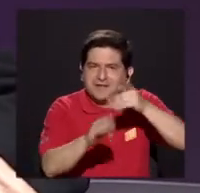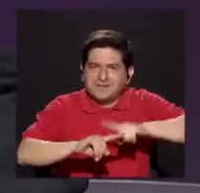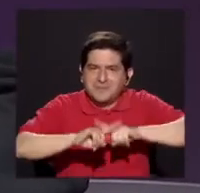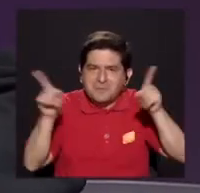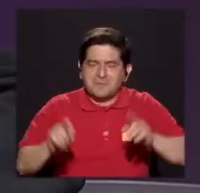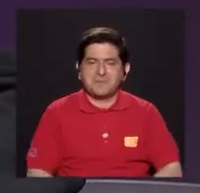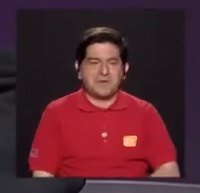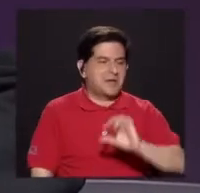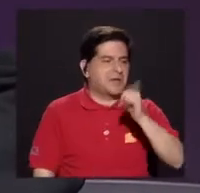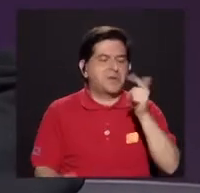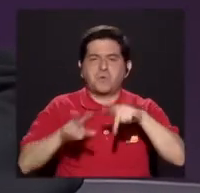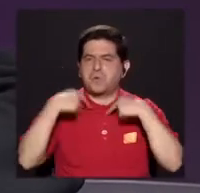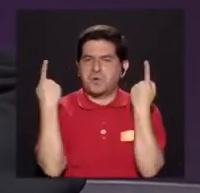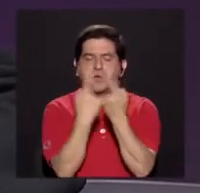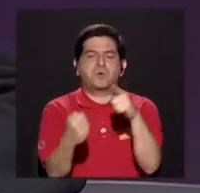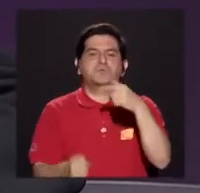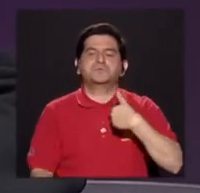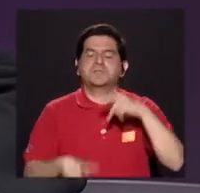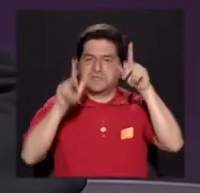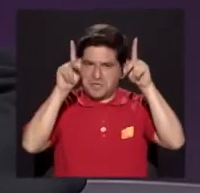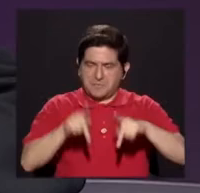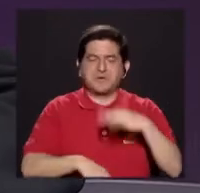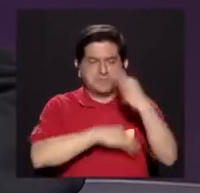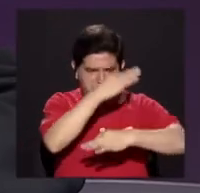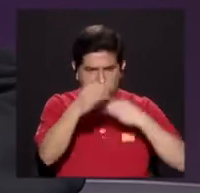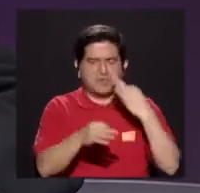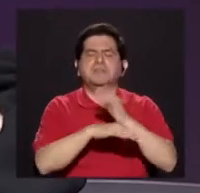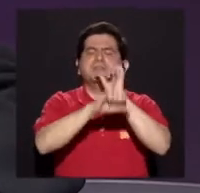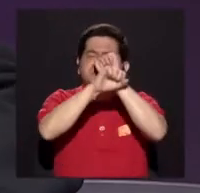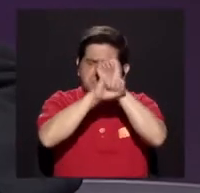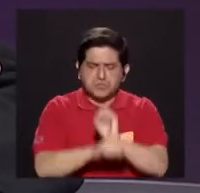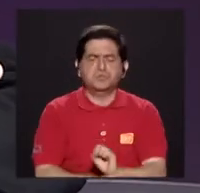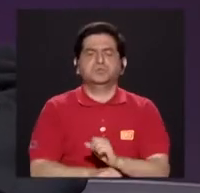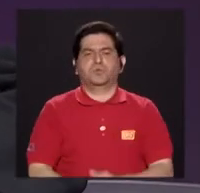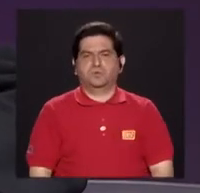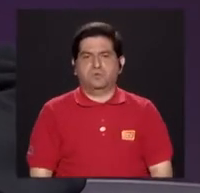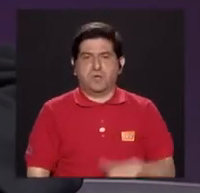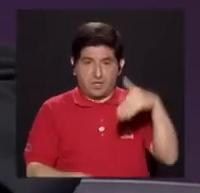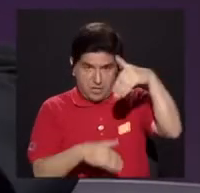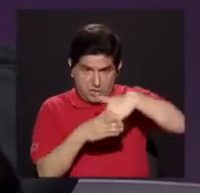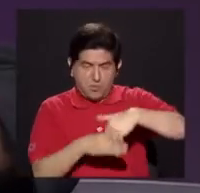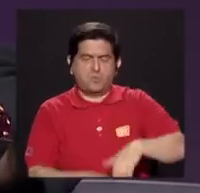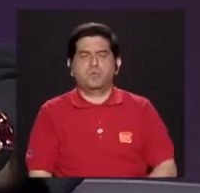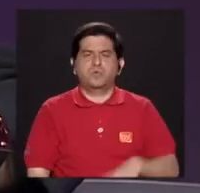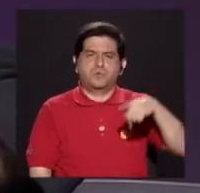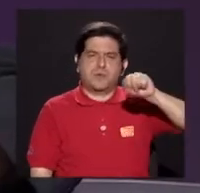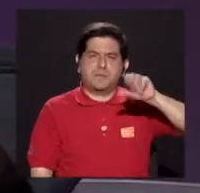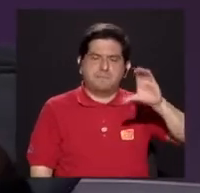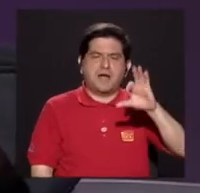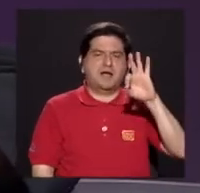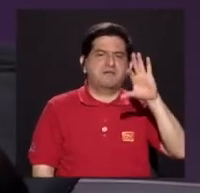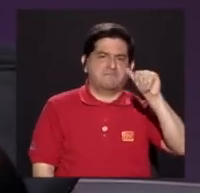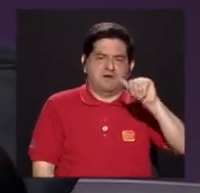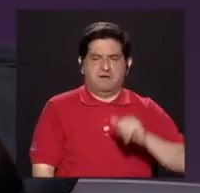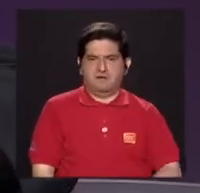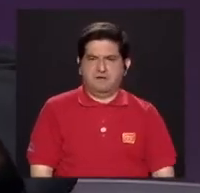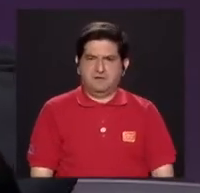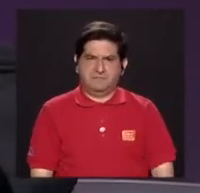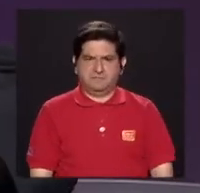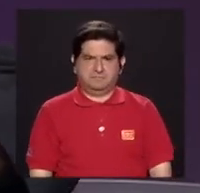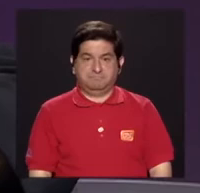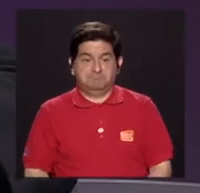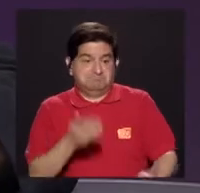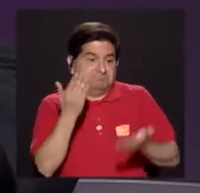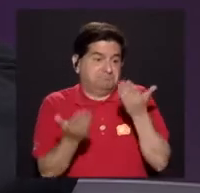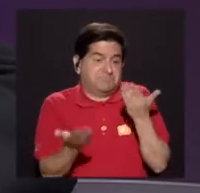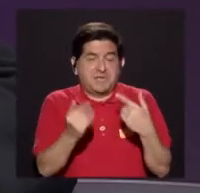en los demás partidos tenés gente de corte conservador. Incluyas el PAC, incluyas el Frente Amplio, incluyas